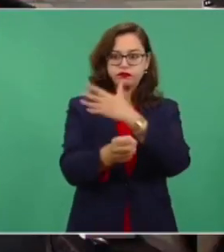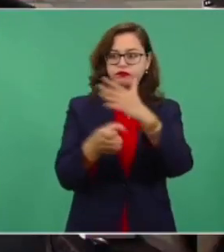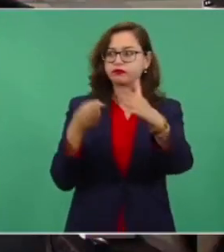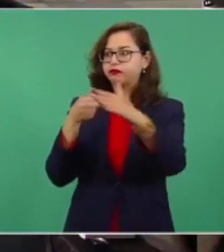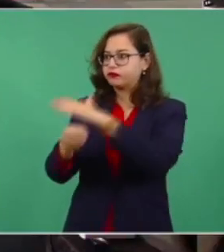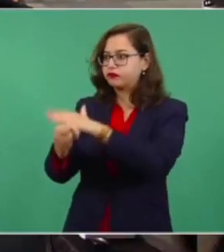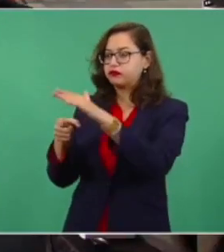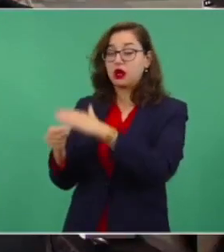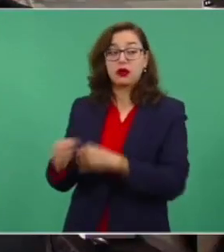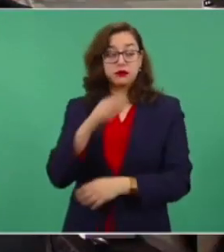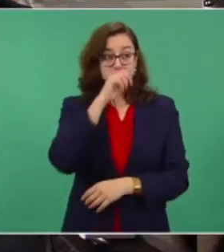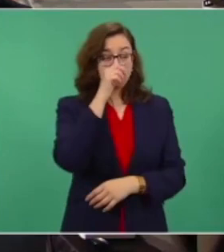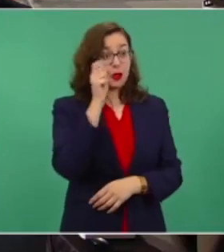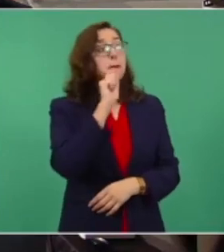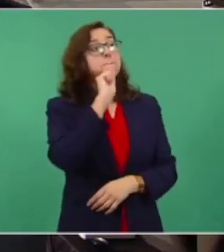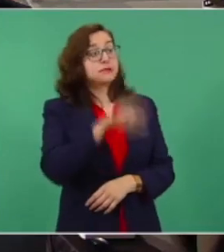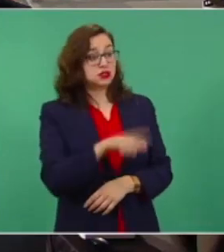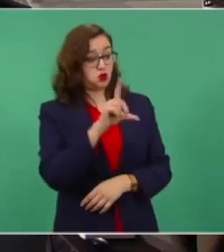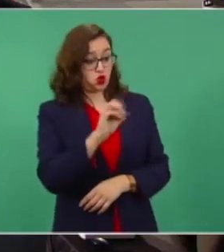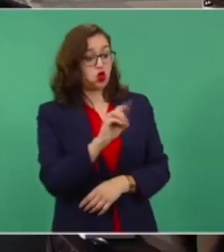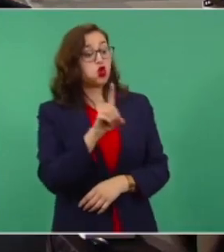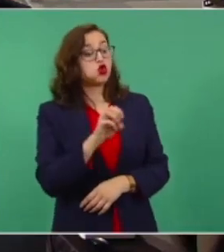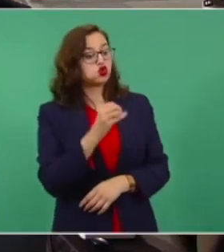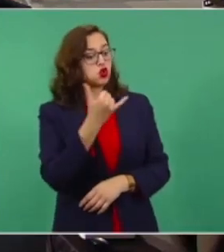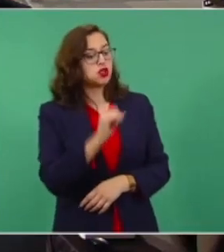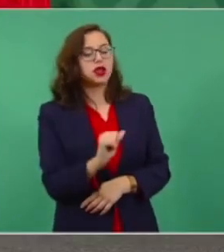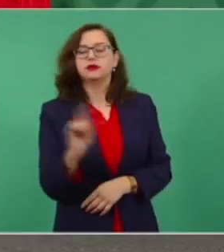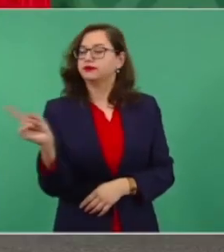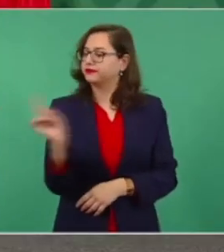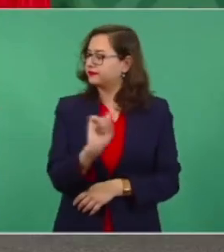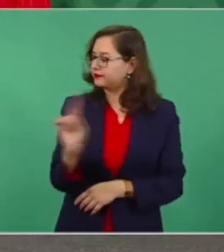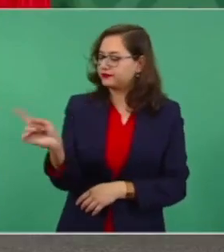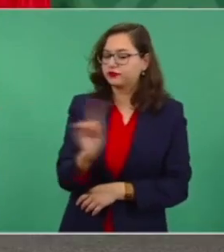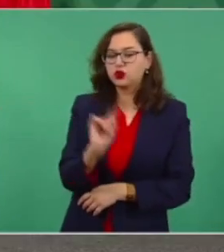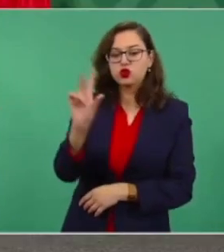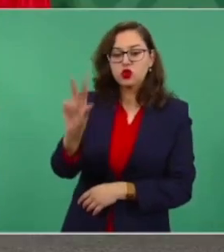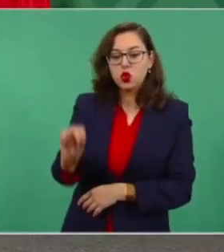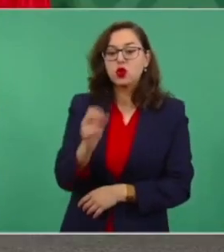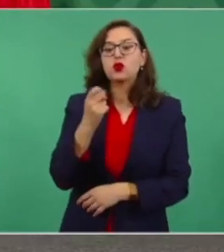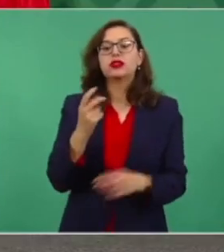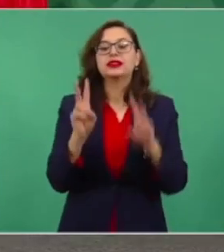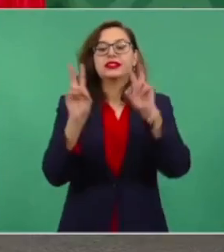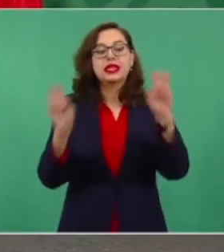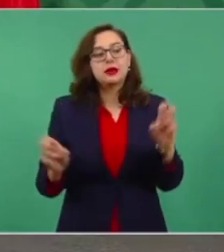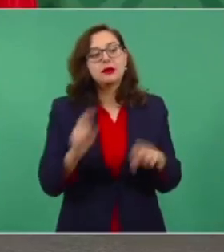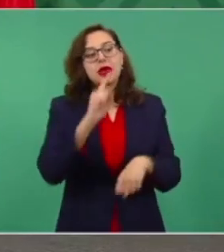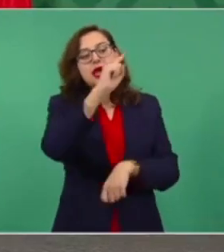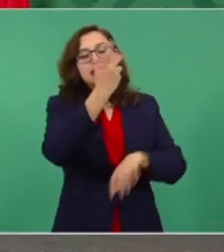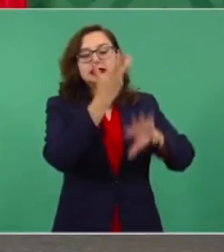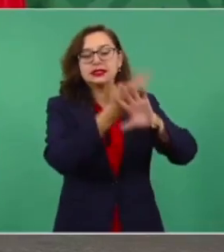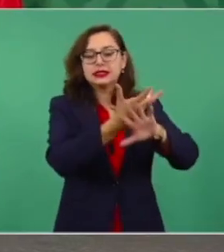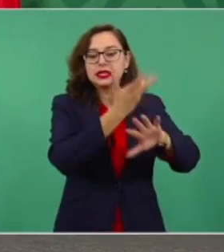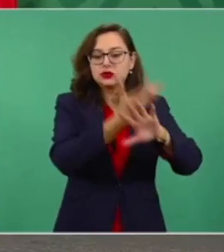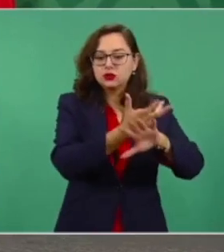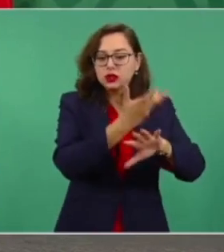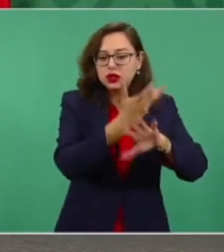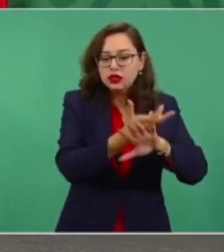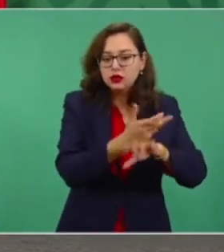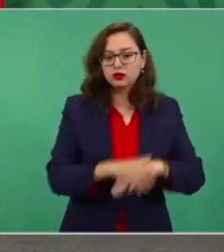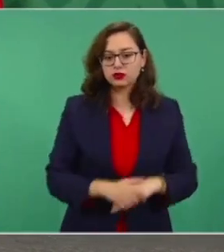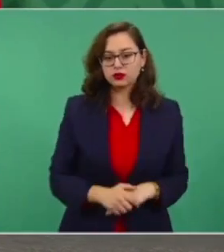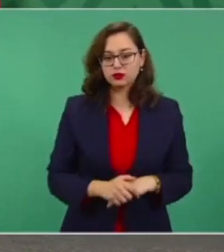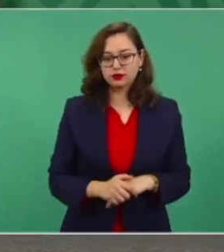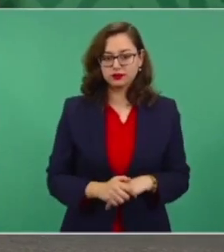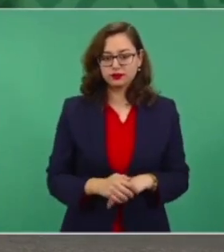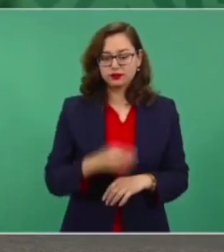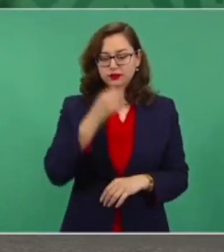No, esto es la investigación que inicia en Estados Unidos, a eso me refiero. Incluso el caso de Odebrecht